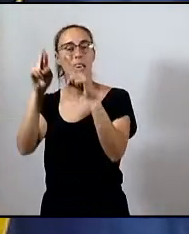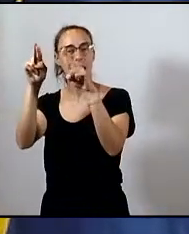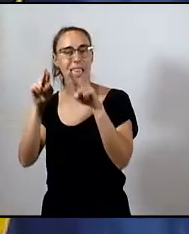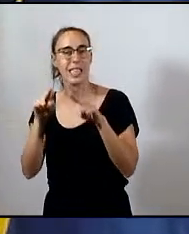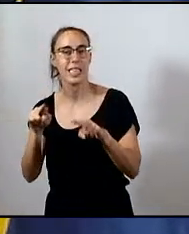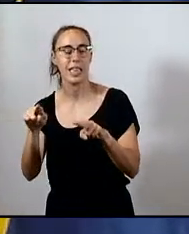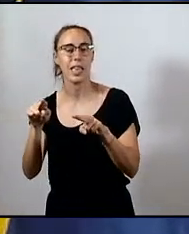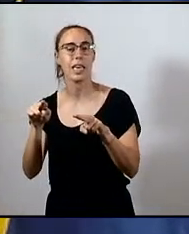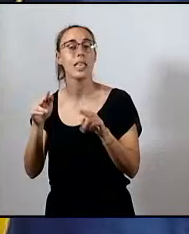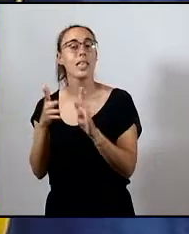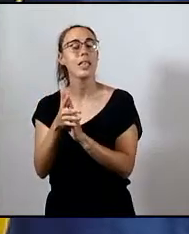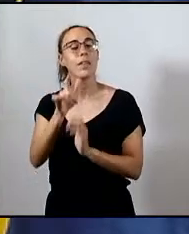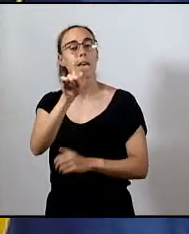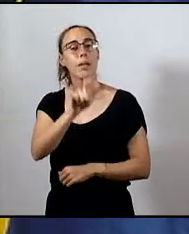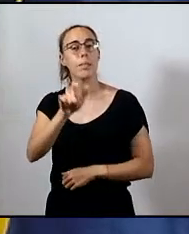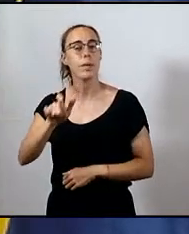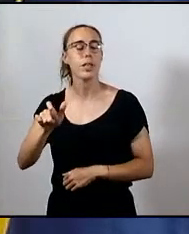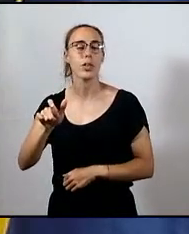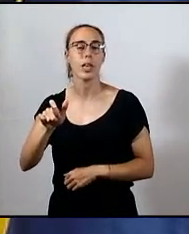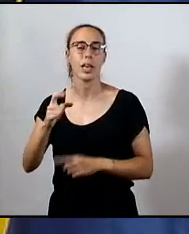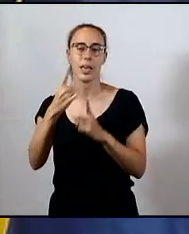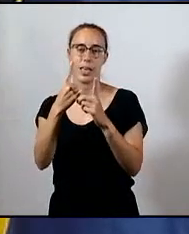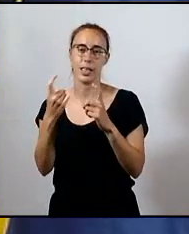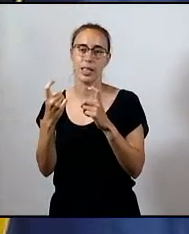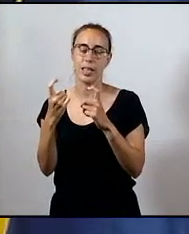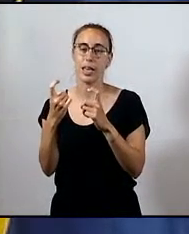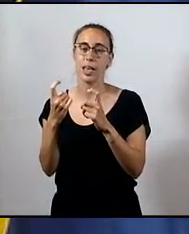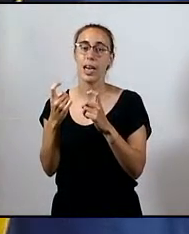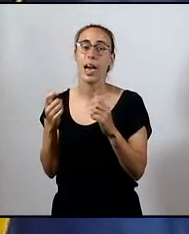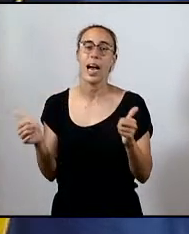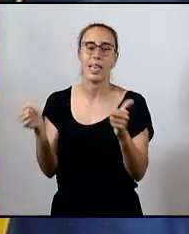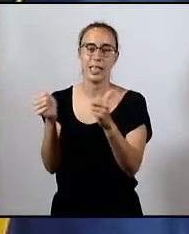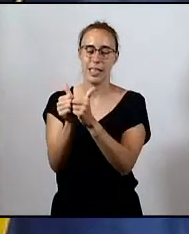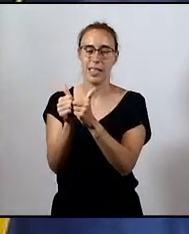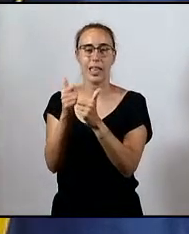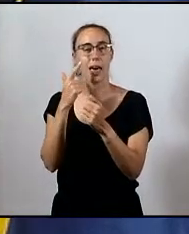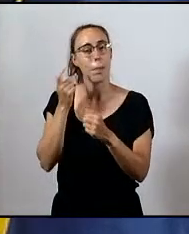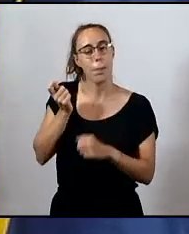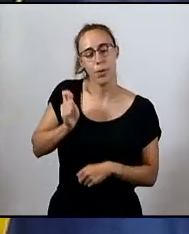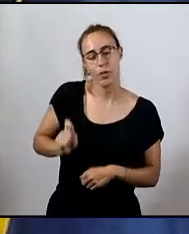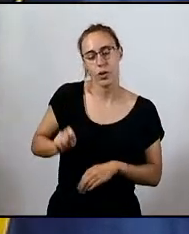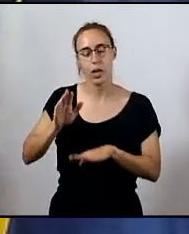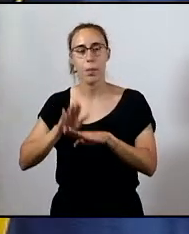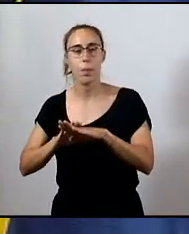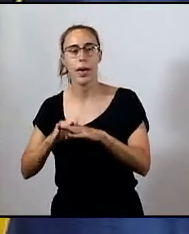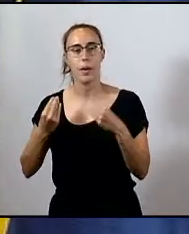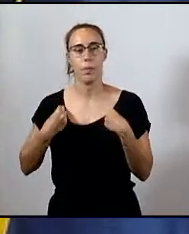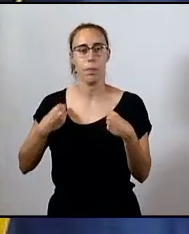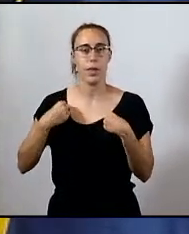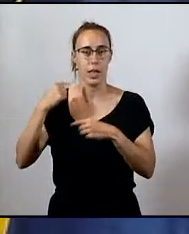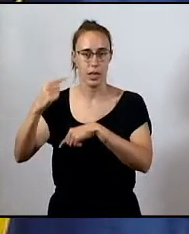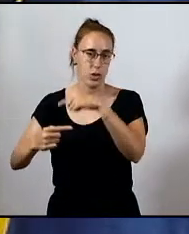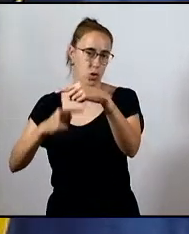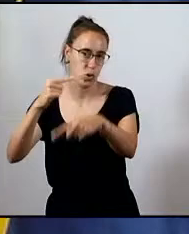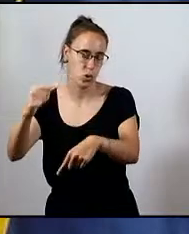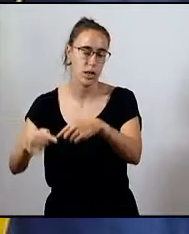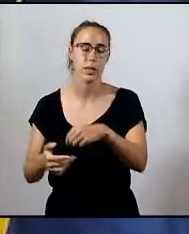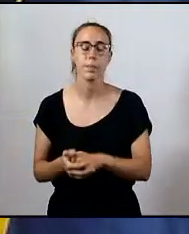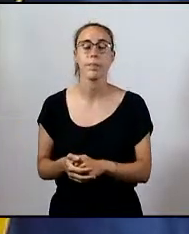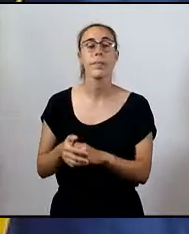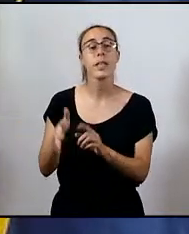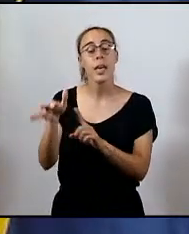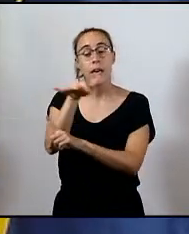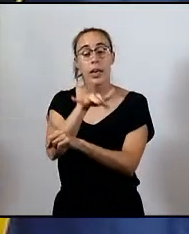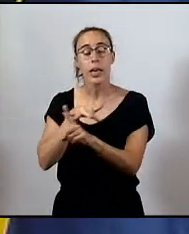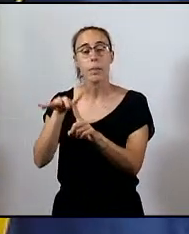donde convivirán personas que requieran asistencia profesional para su vida cotidiana en un ambiente hogareño. La inversión